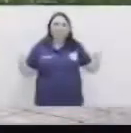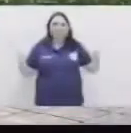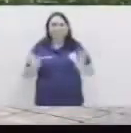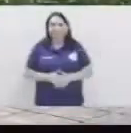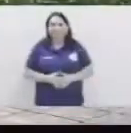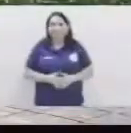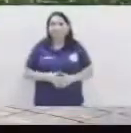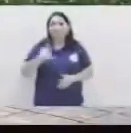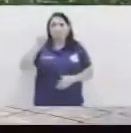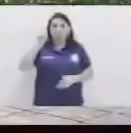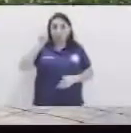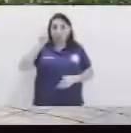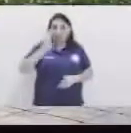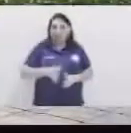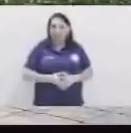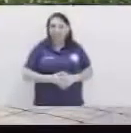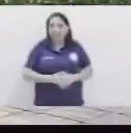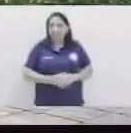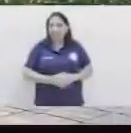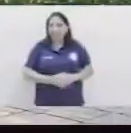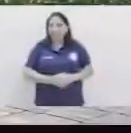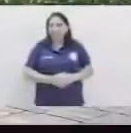Ah, uno, dos, tres.